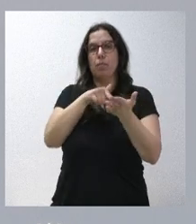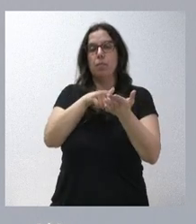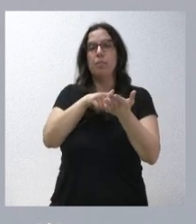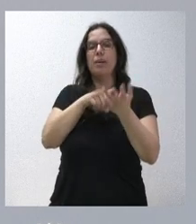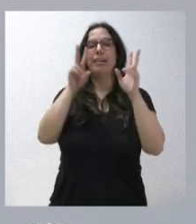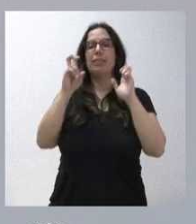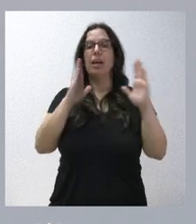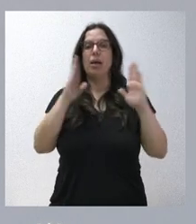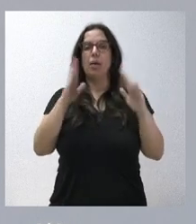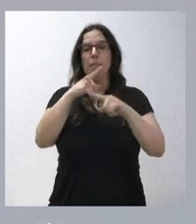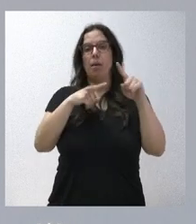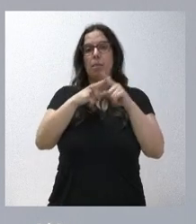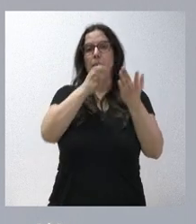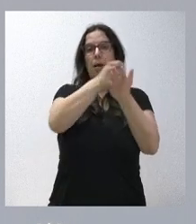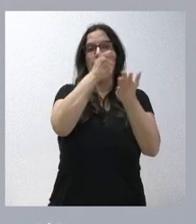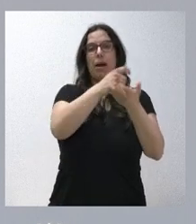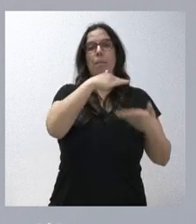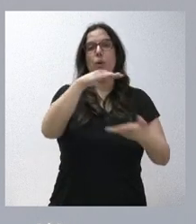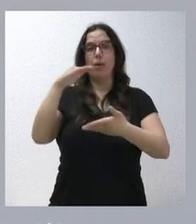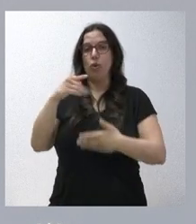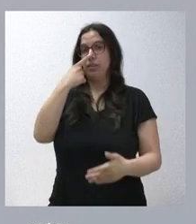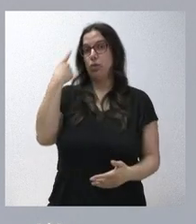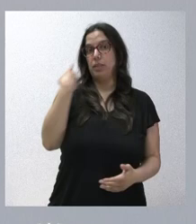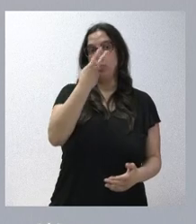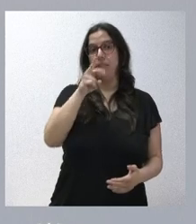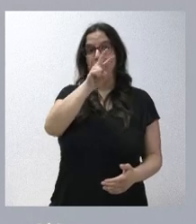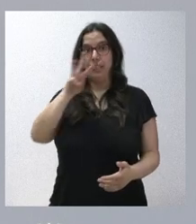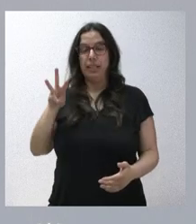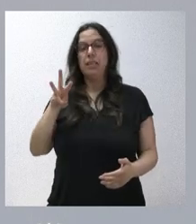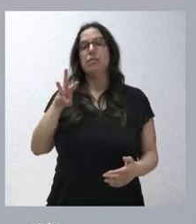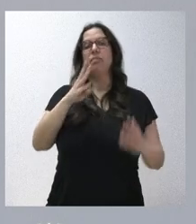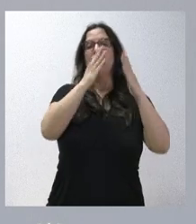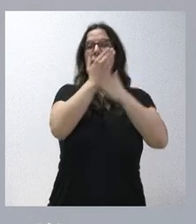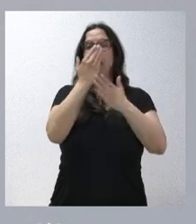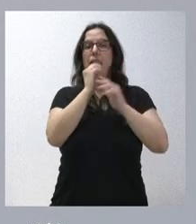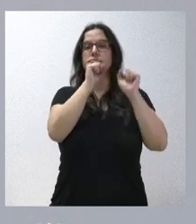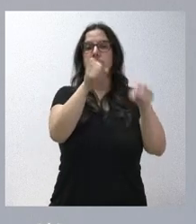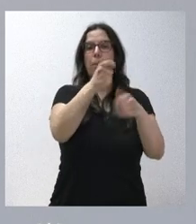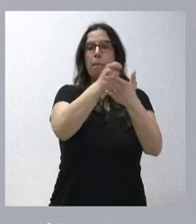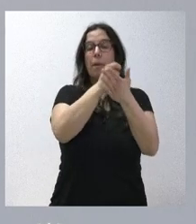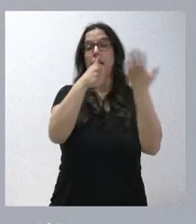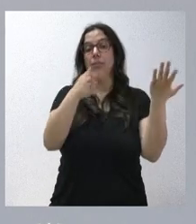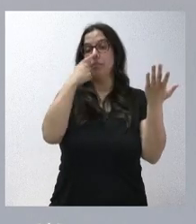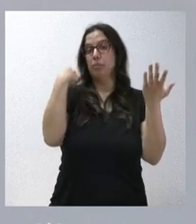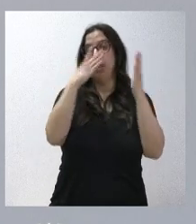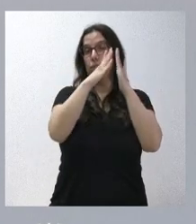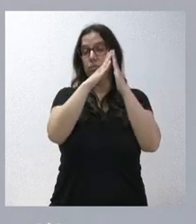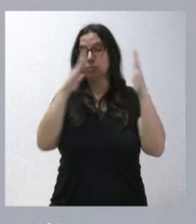periodo medio de pago a proveedores correspondiente al año 2023 este año la media